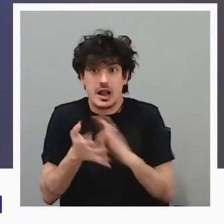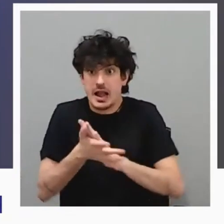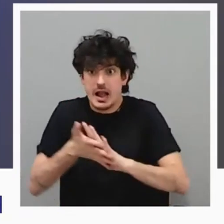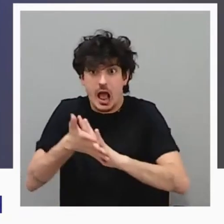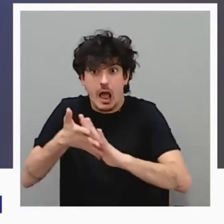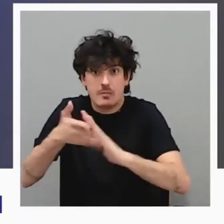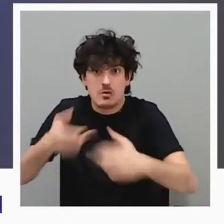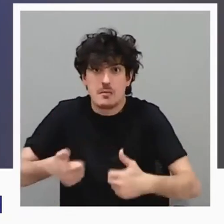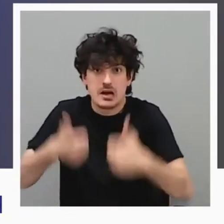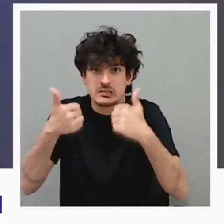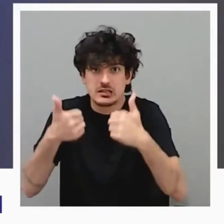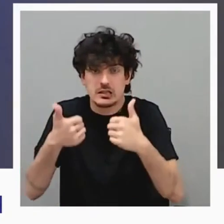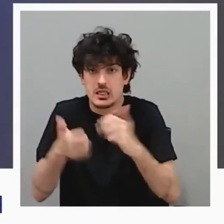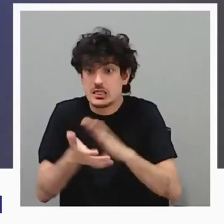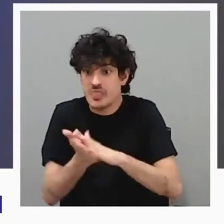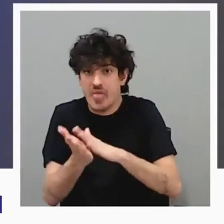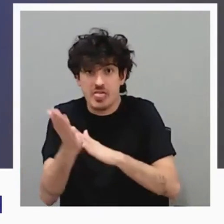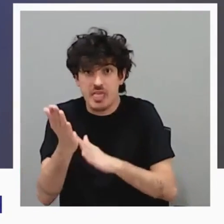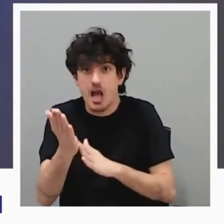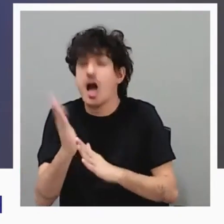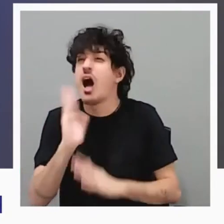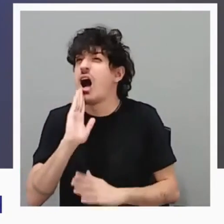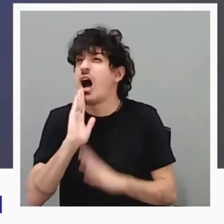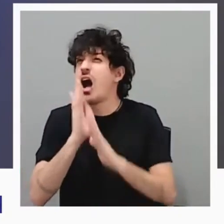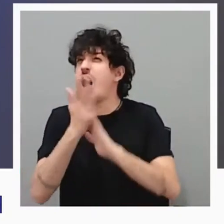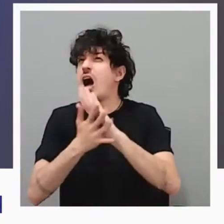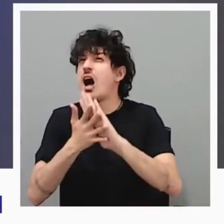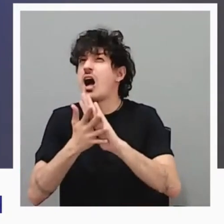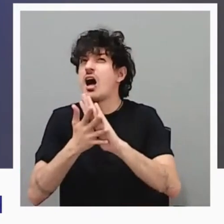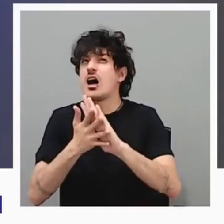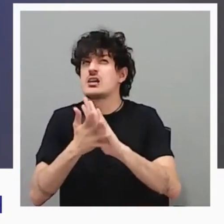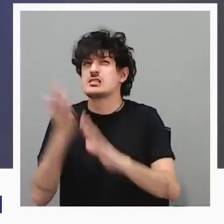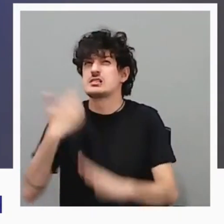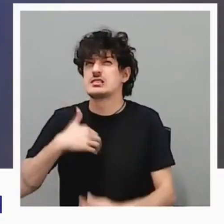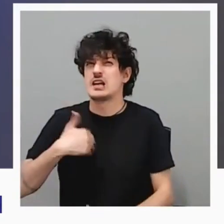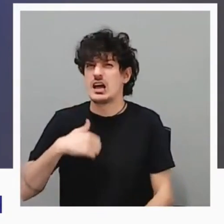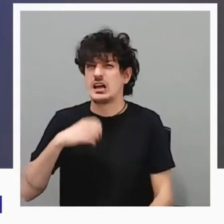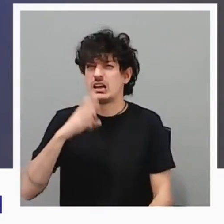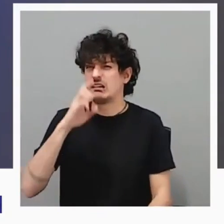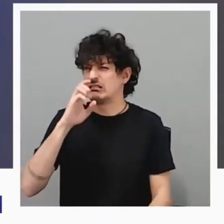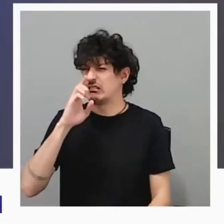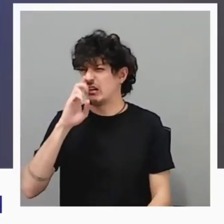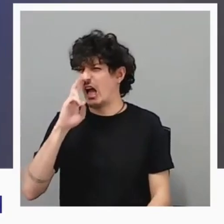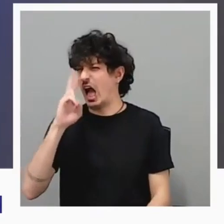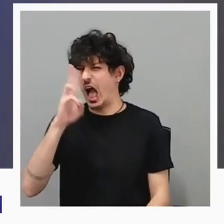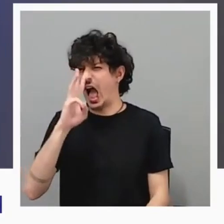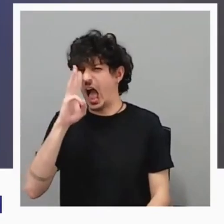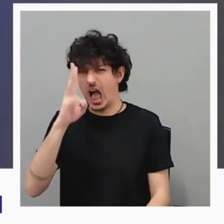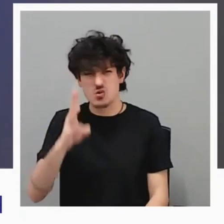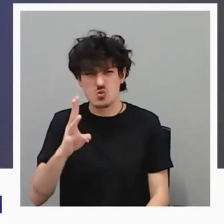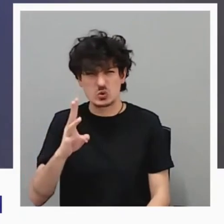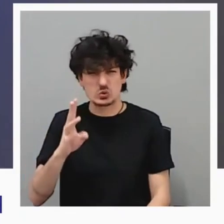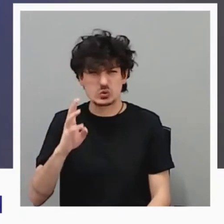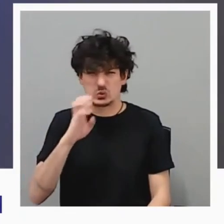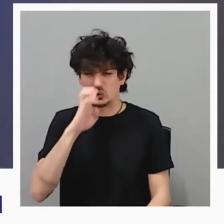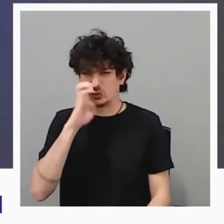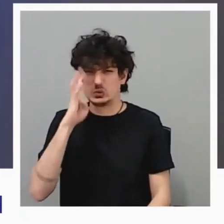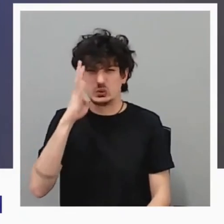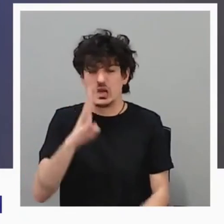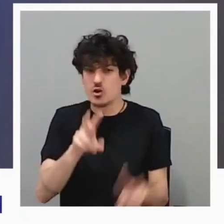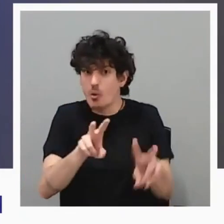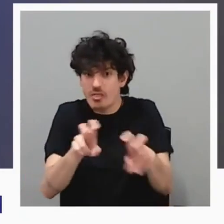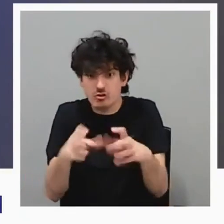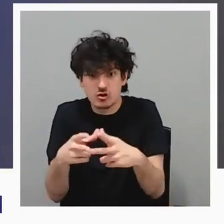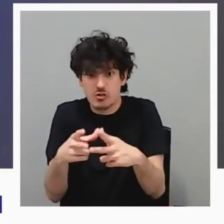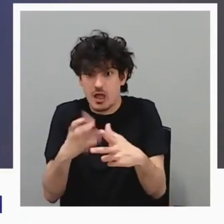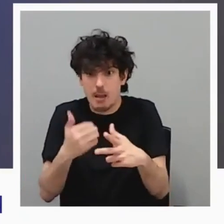tú estabas mencionando. De alguna manera, llevamos ya unos años en los cuales la innovación social pues, es una tendencia